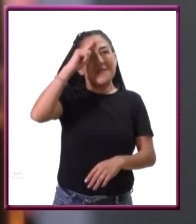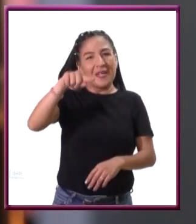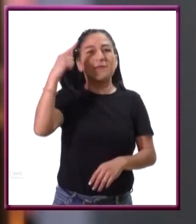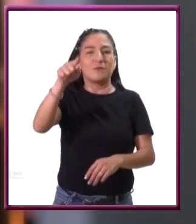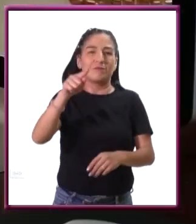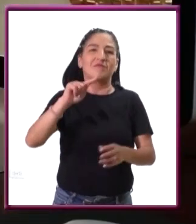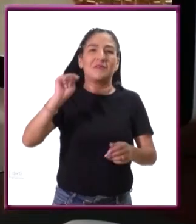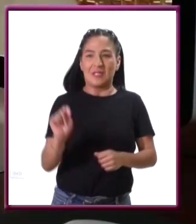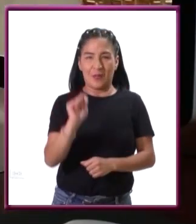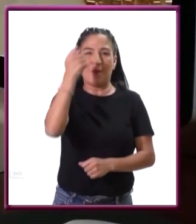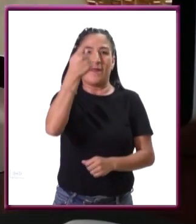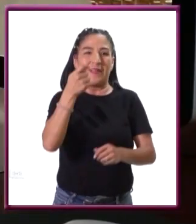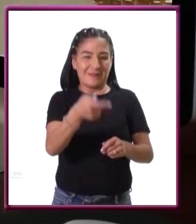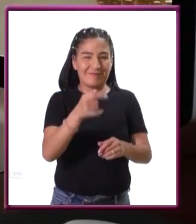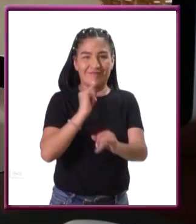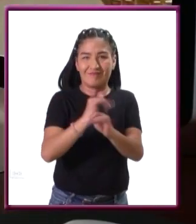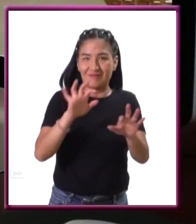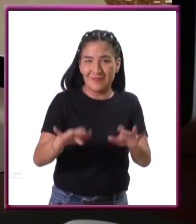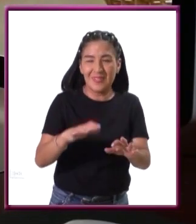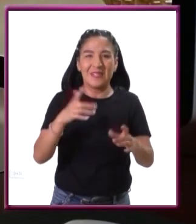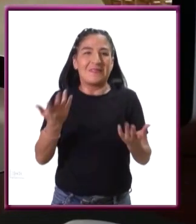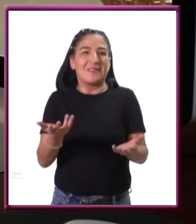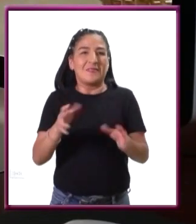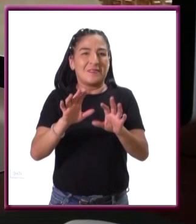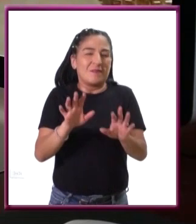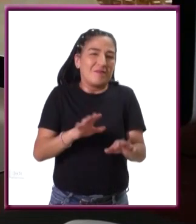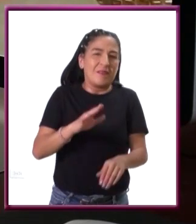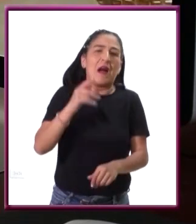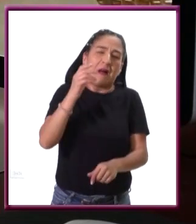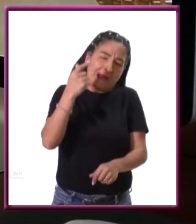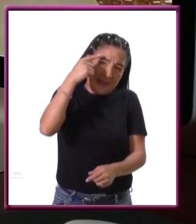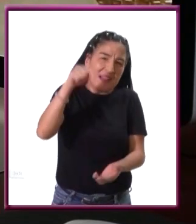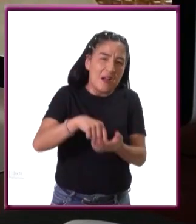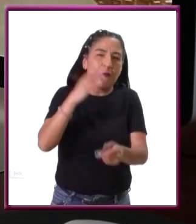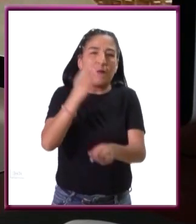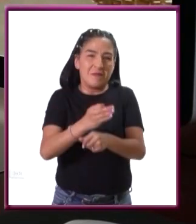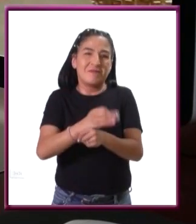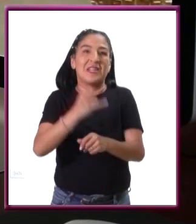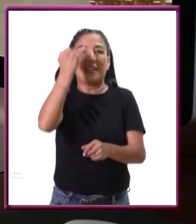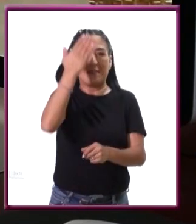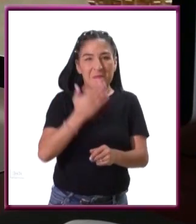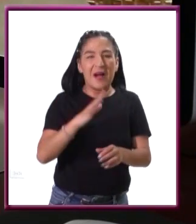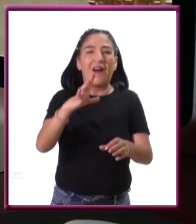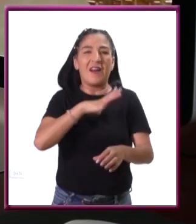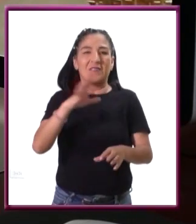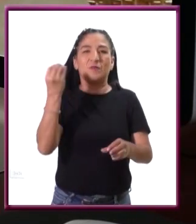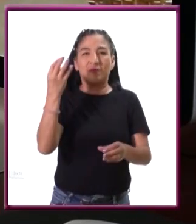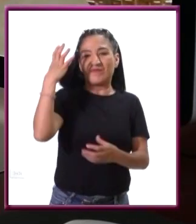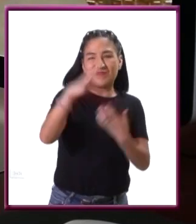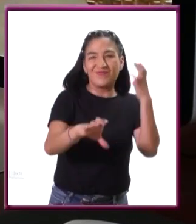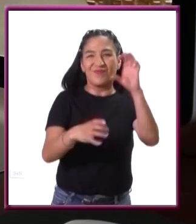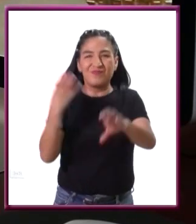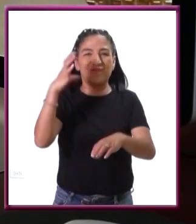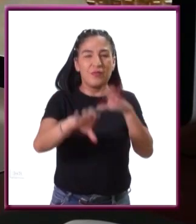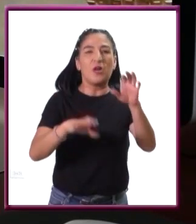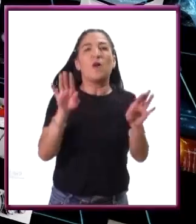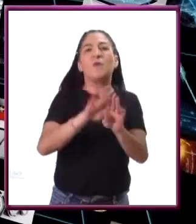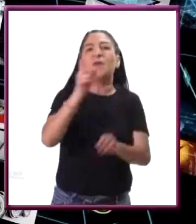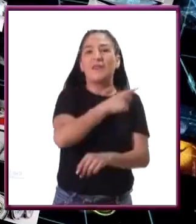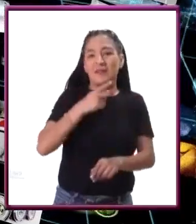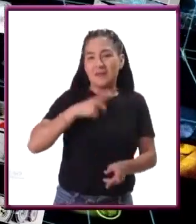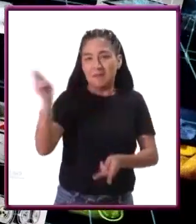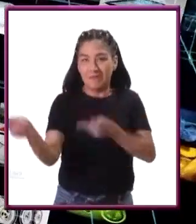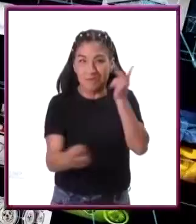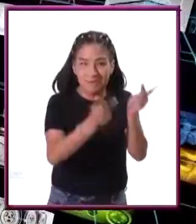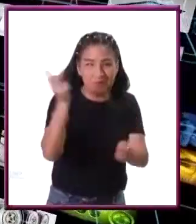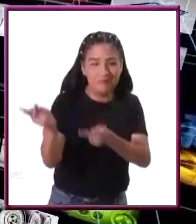respecto? Creo que hoy día hay muchísimas imágenes circulando, definitivamente debe de haber muchos sondeos al respecto. Como